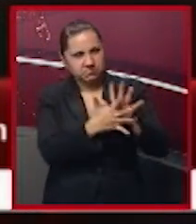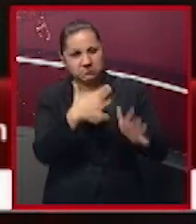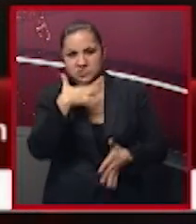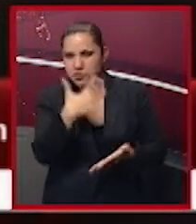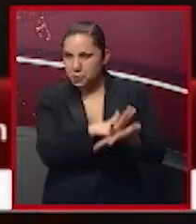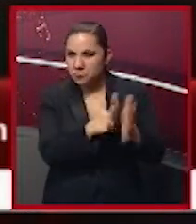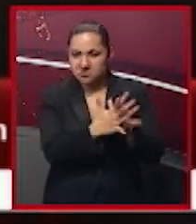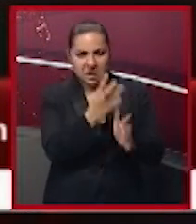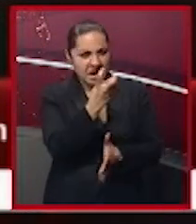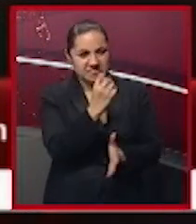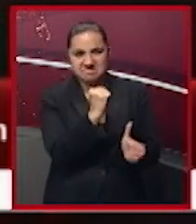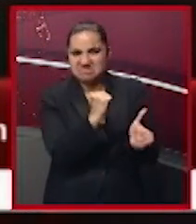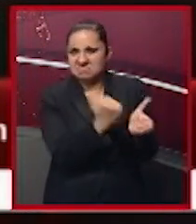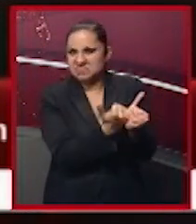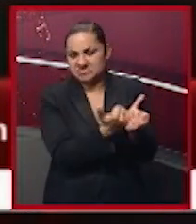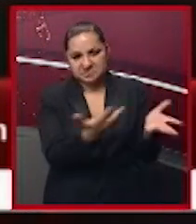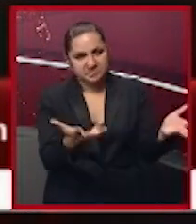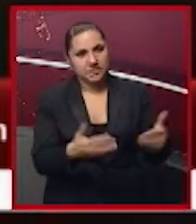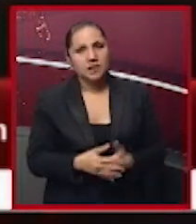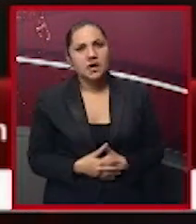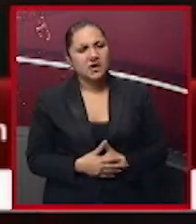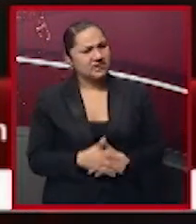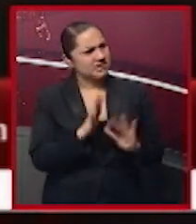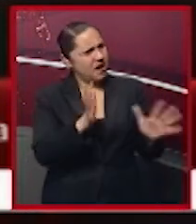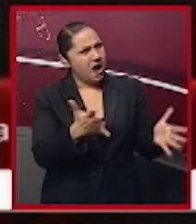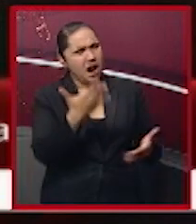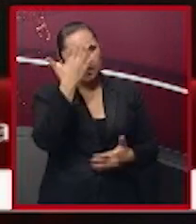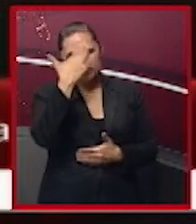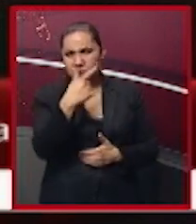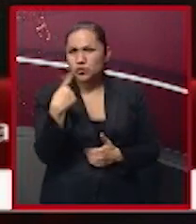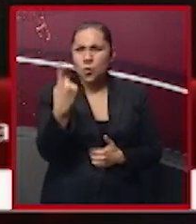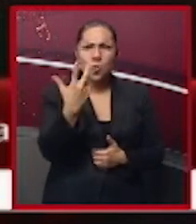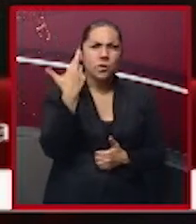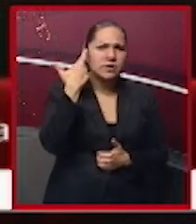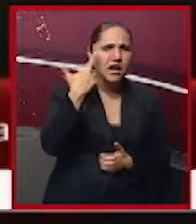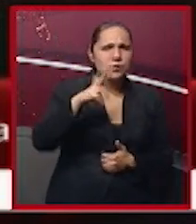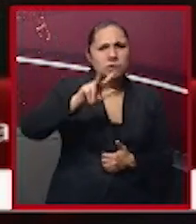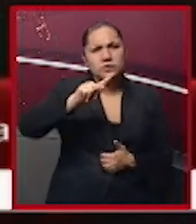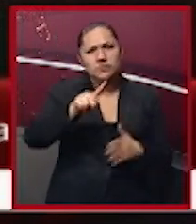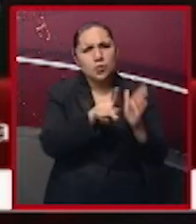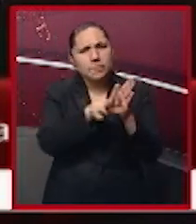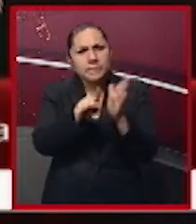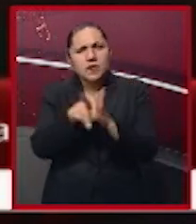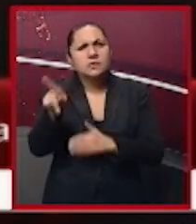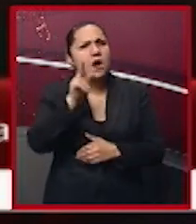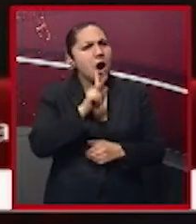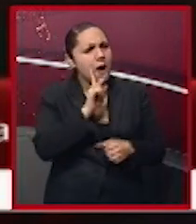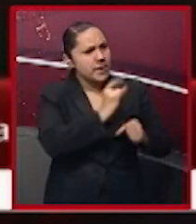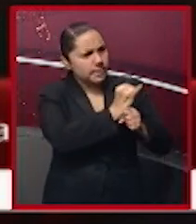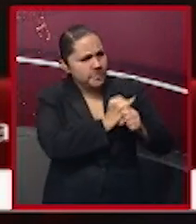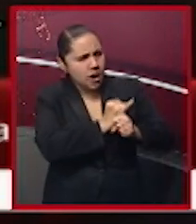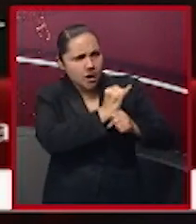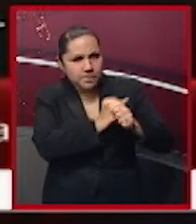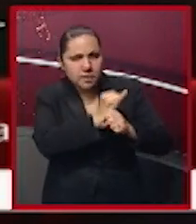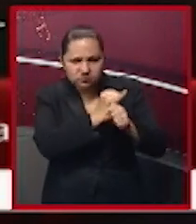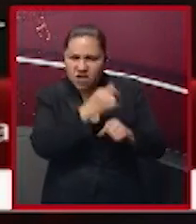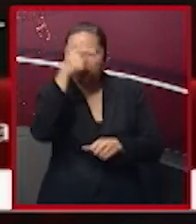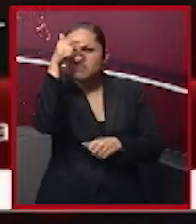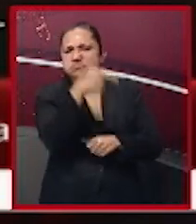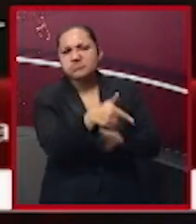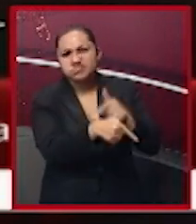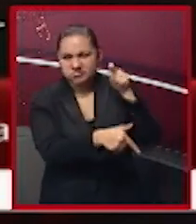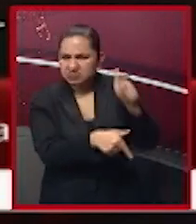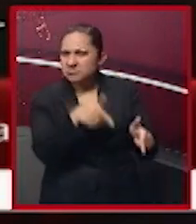público por la información disponible y las investigaciones de medios de comunicación que se han efectuado, que en efecto la corrupción